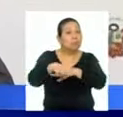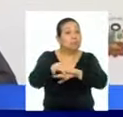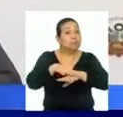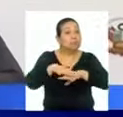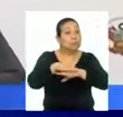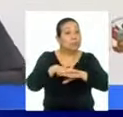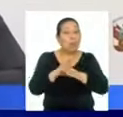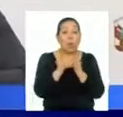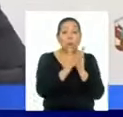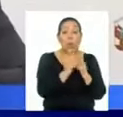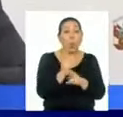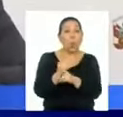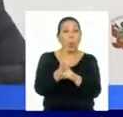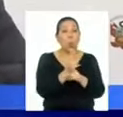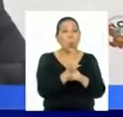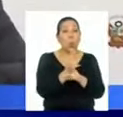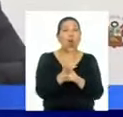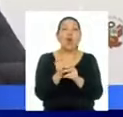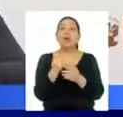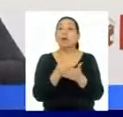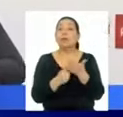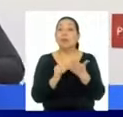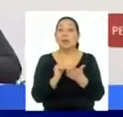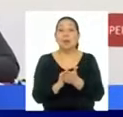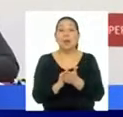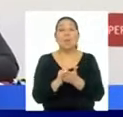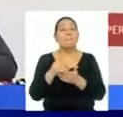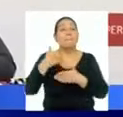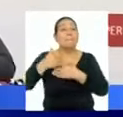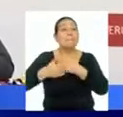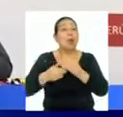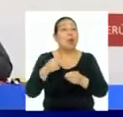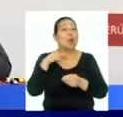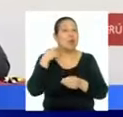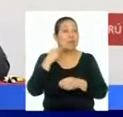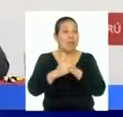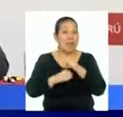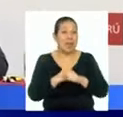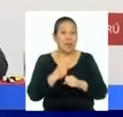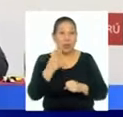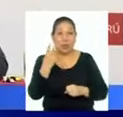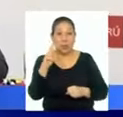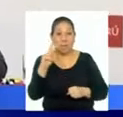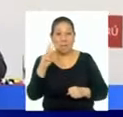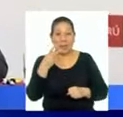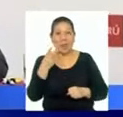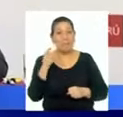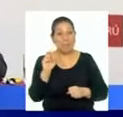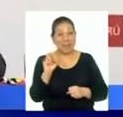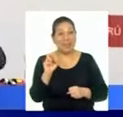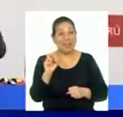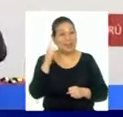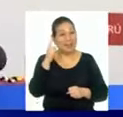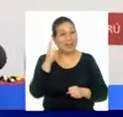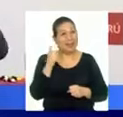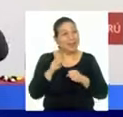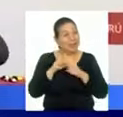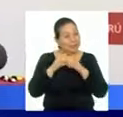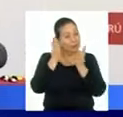administrativo disciplinario relativo a los sucesos de noviembre de 2020 en Lima, dentro del